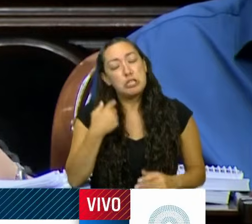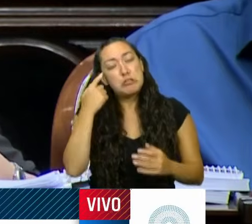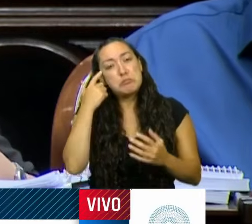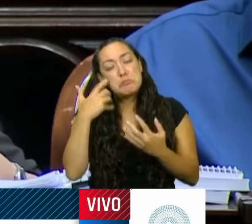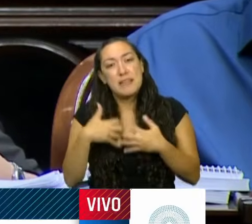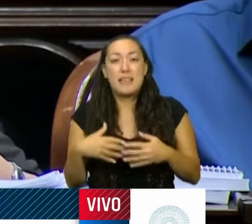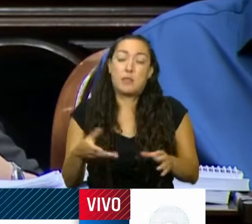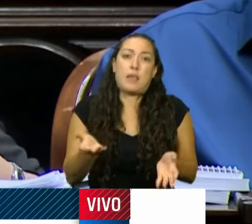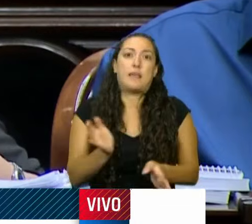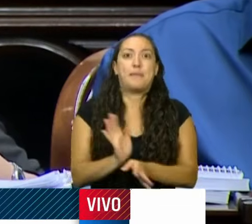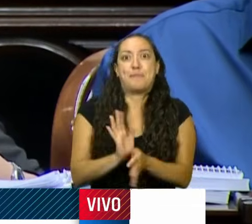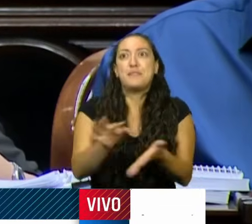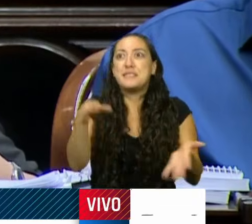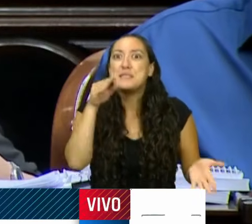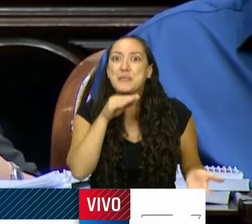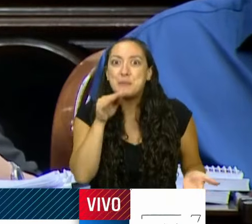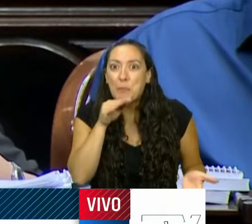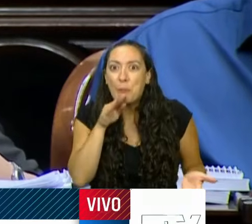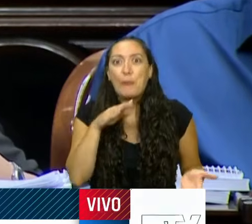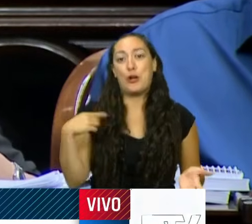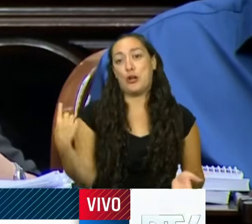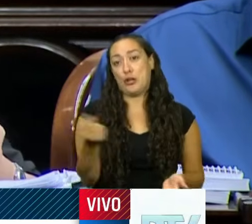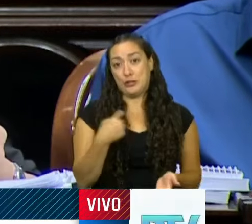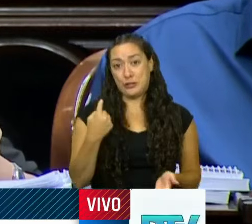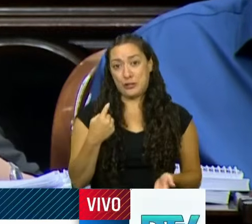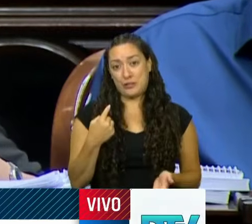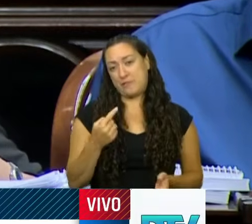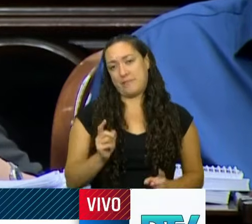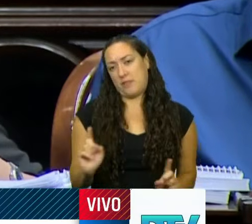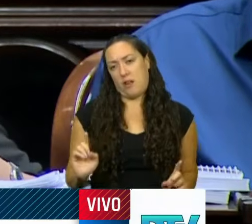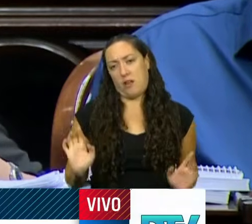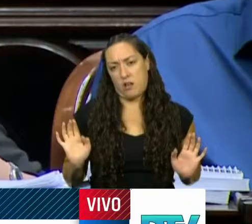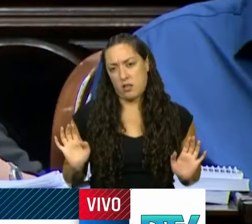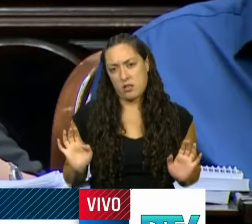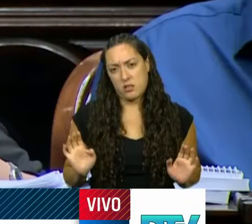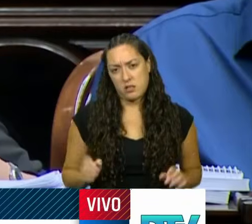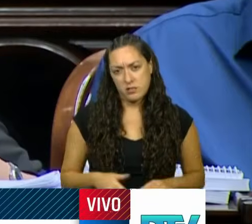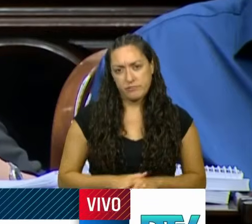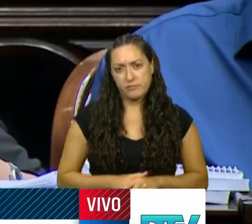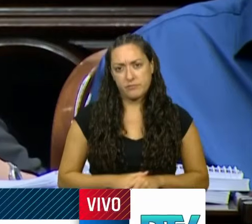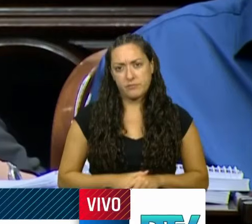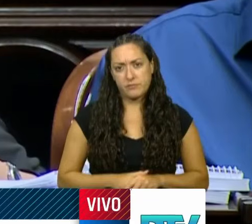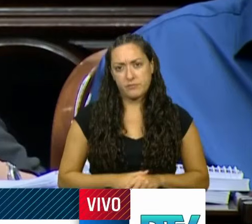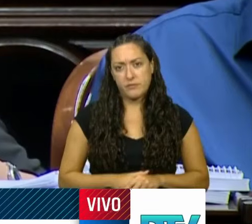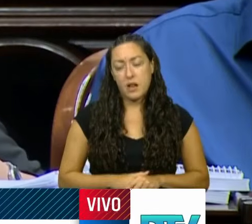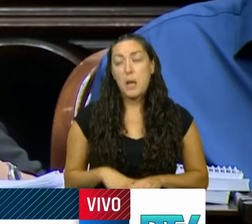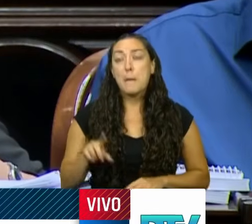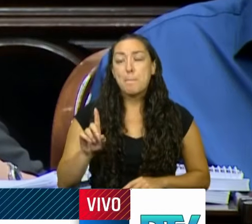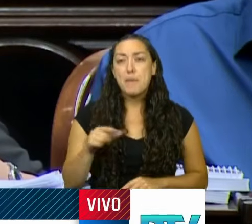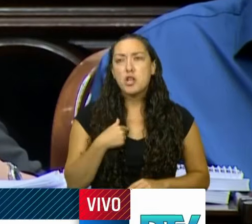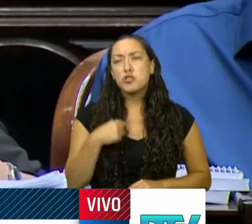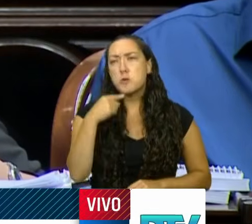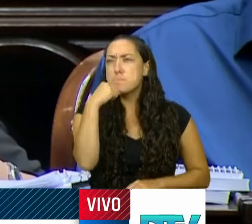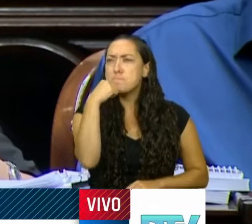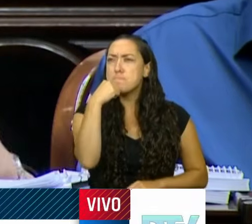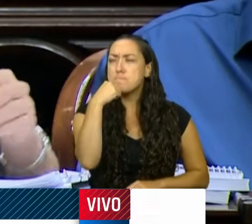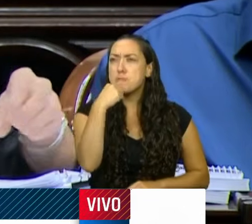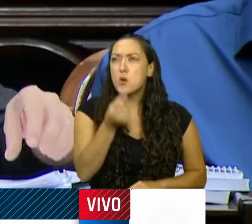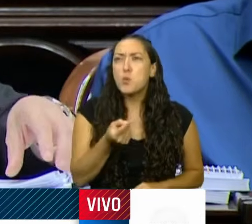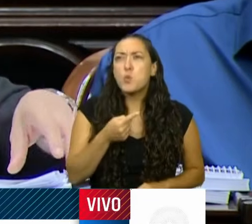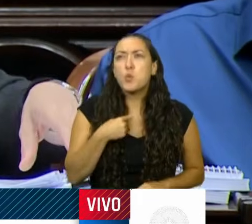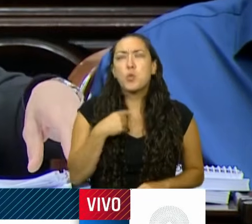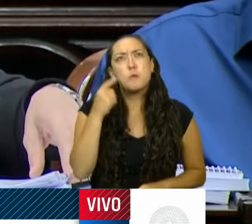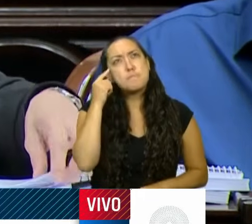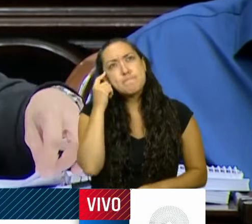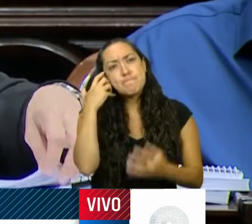disimulo en el que nosotros y nosotras no vamos a caer. Pero la pregunta que yo me hago es, ¿cómo